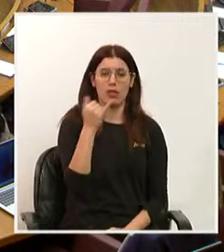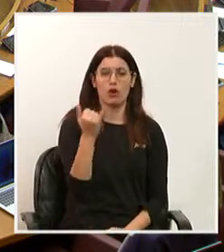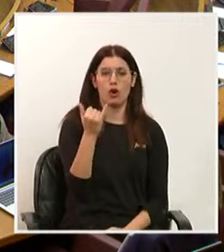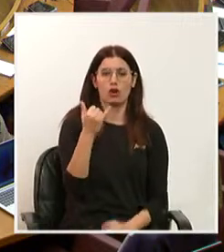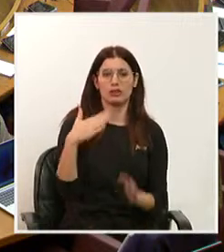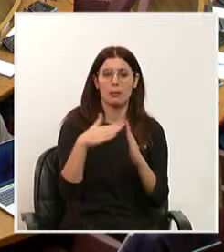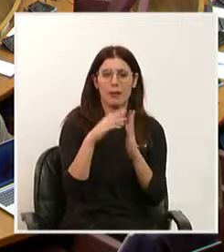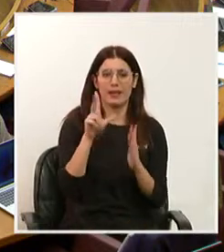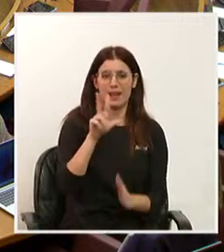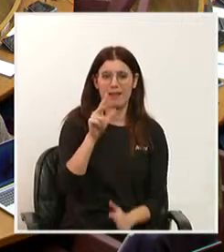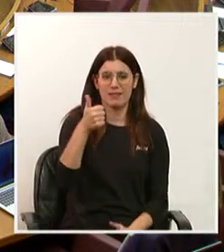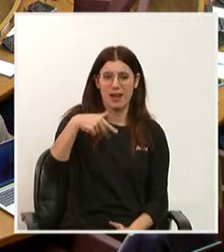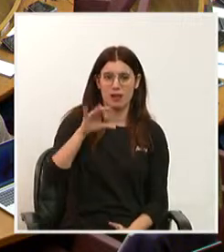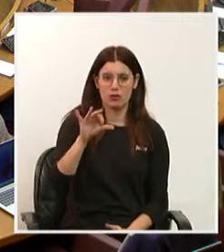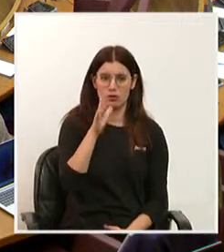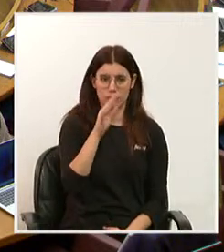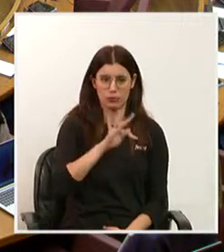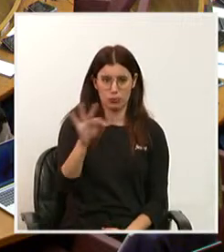lanos